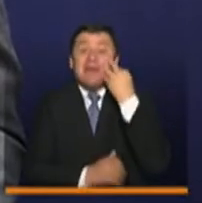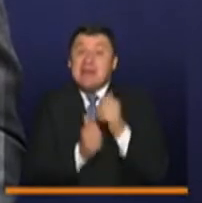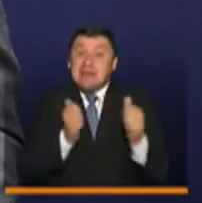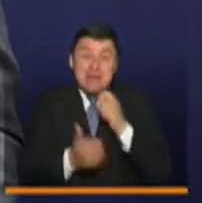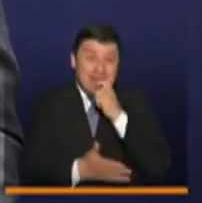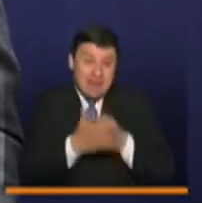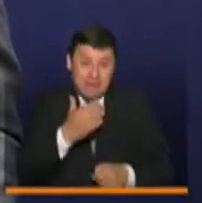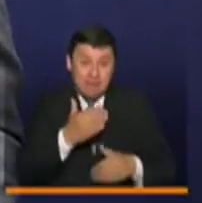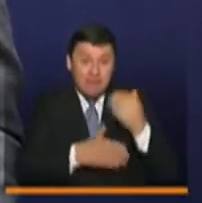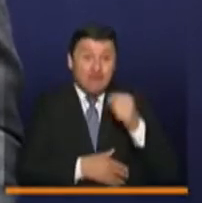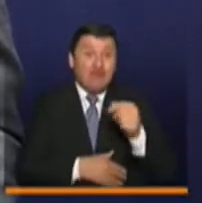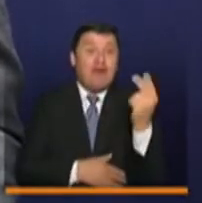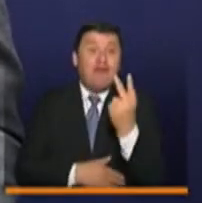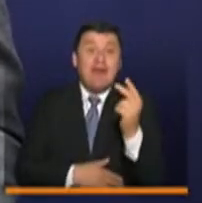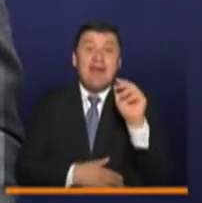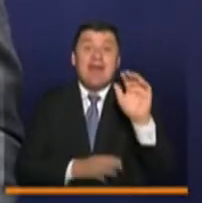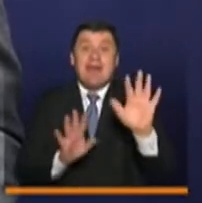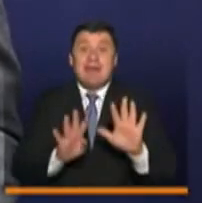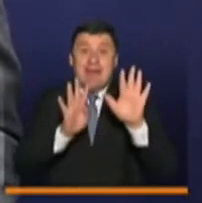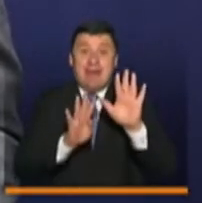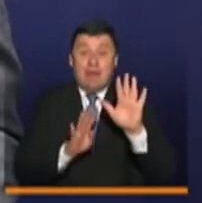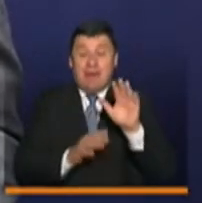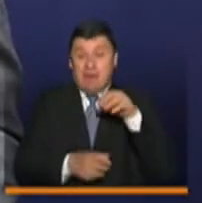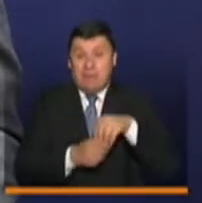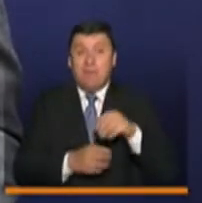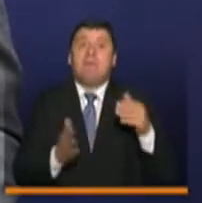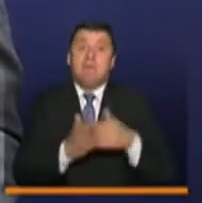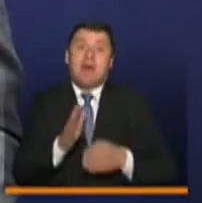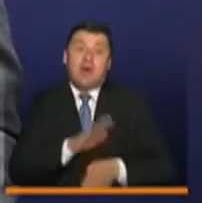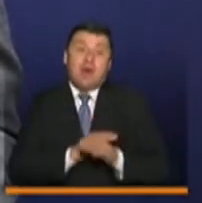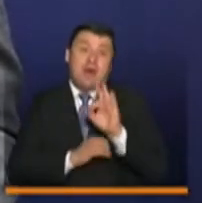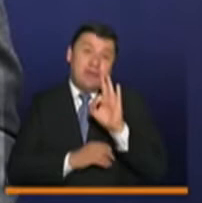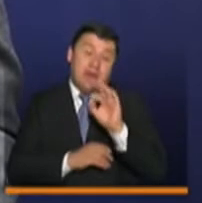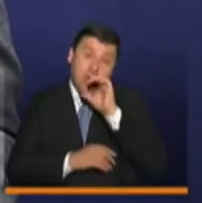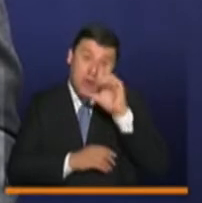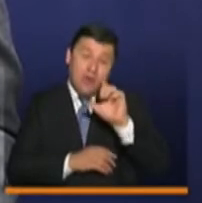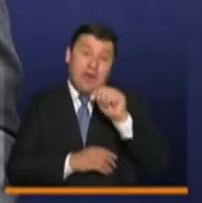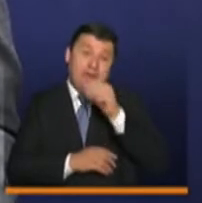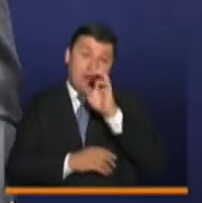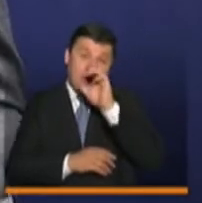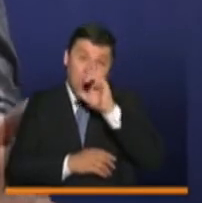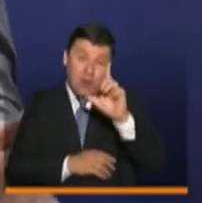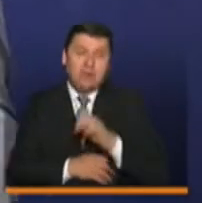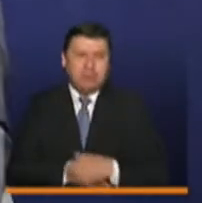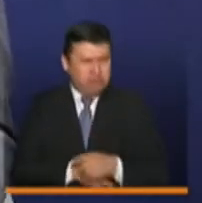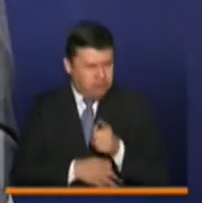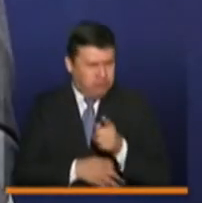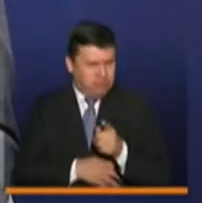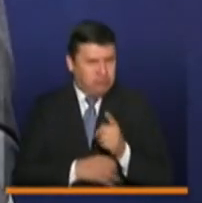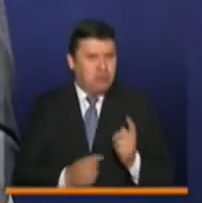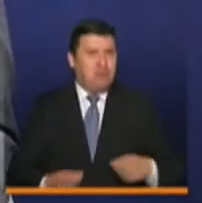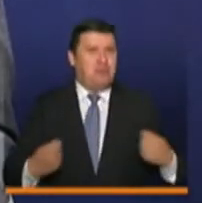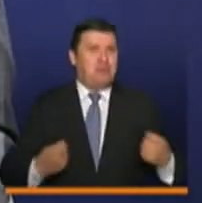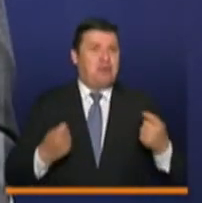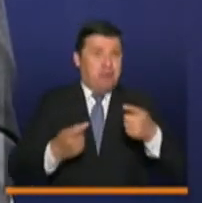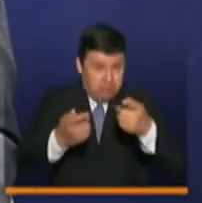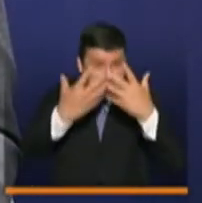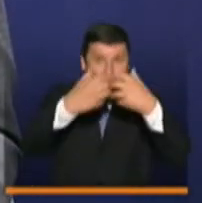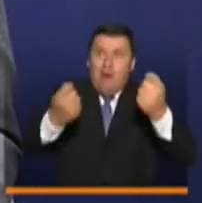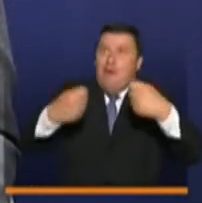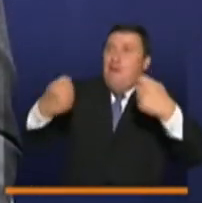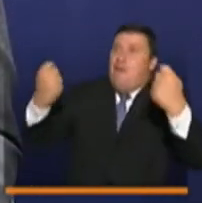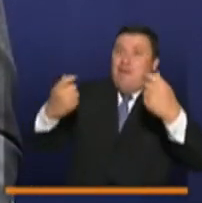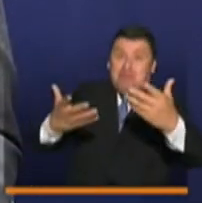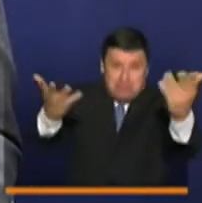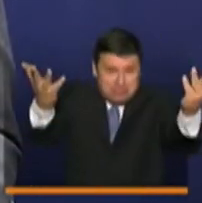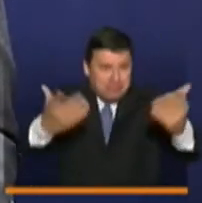que comienzan este viernes 19, continúan el 3 de julio y el 19 de julio, hagan sus campañas publicitarias